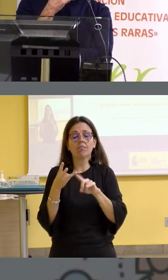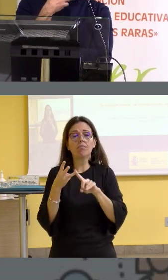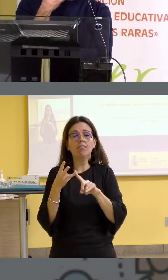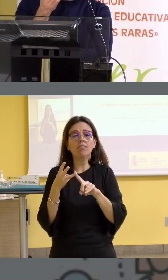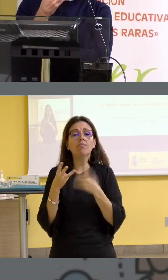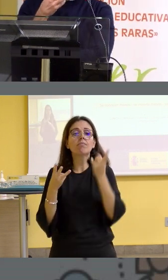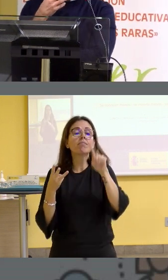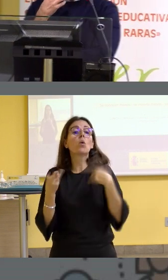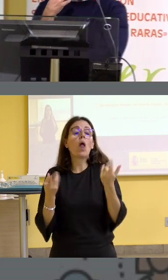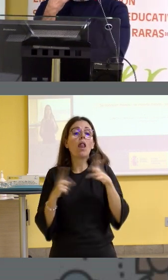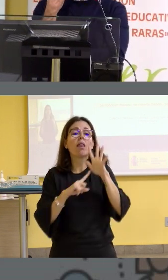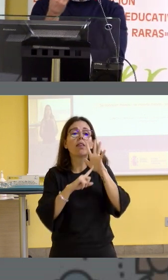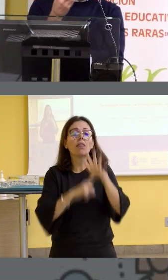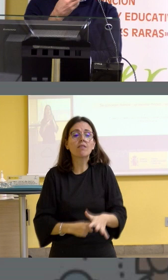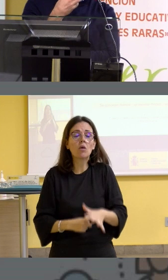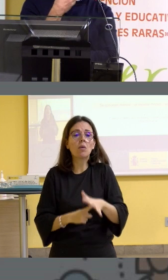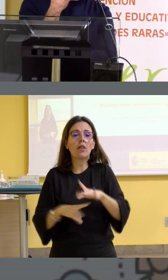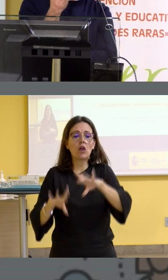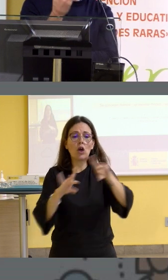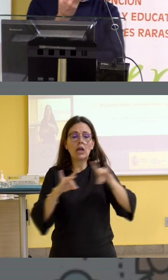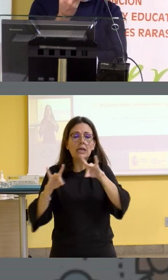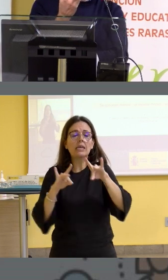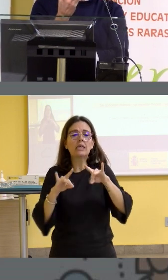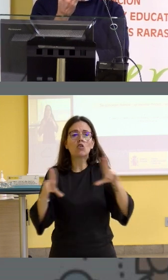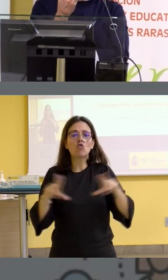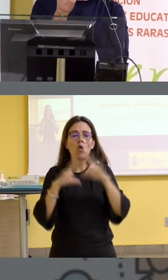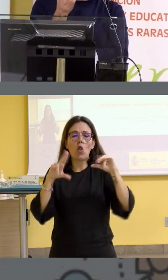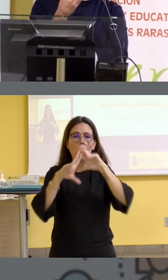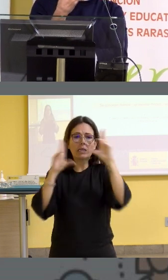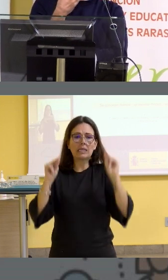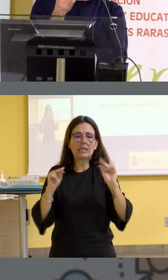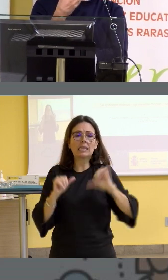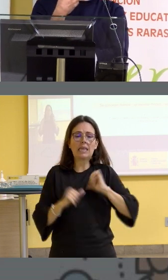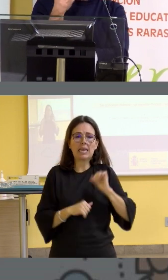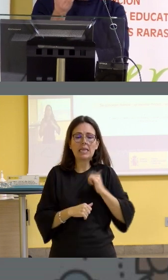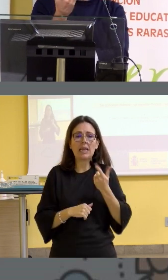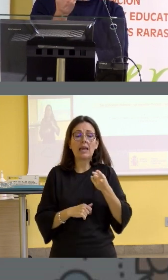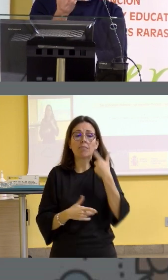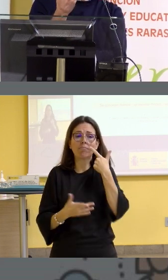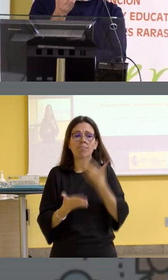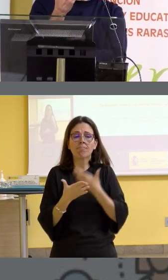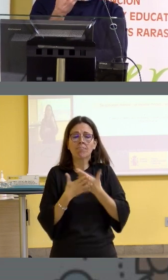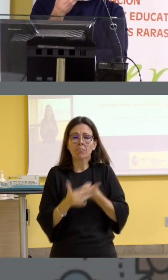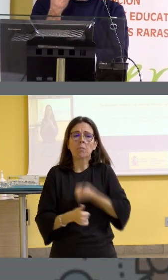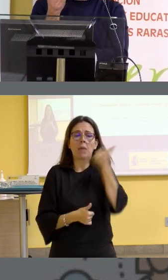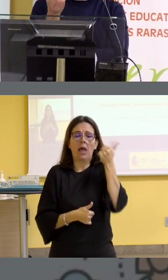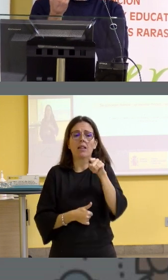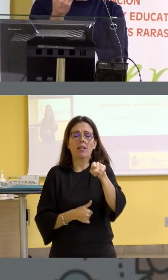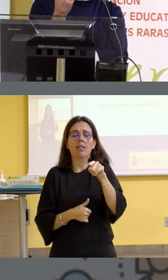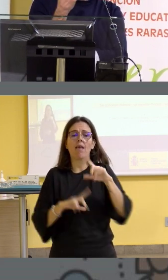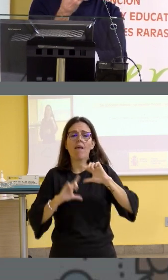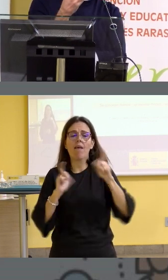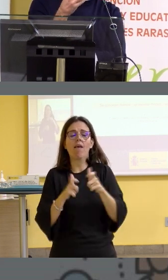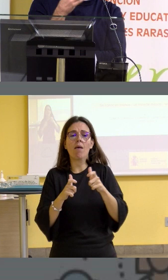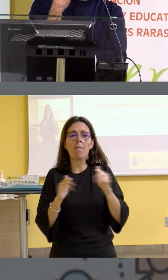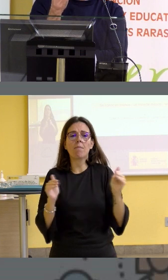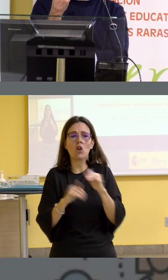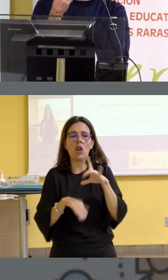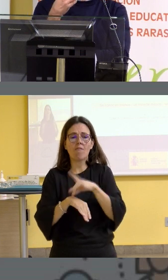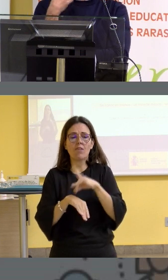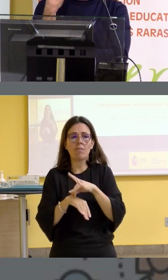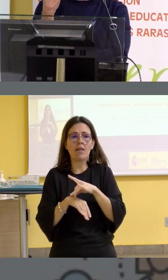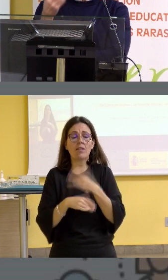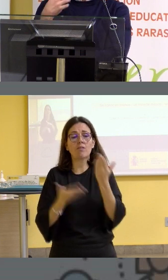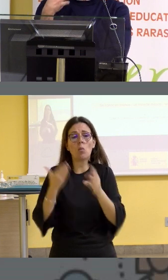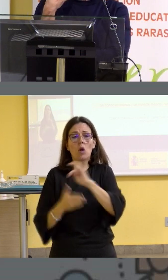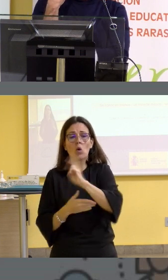la discriminación geográfica, sociosanitaria, es mucho más evidente en estas enfermedades que en otras. ¿Qué quiero decir